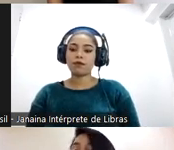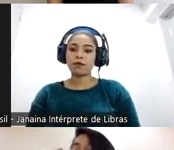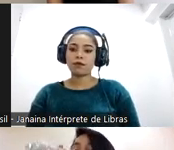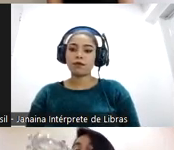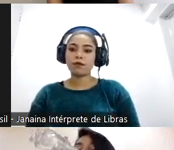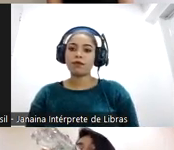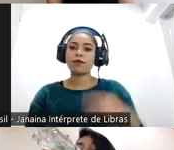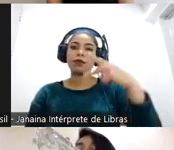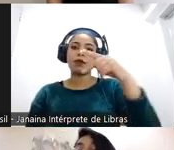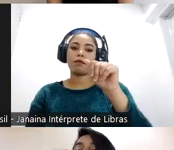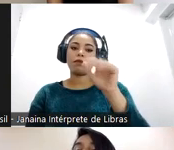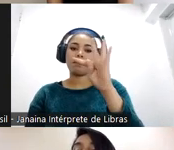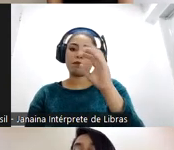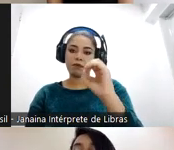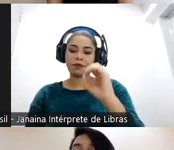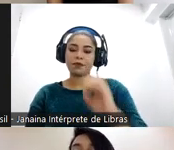Pato.